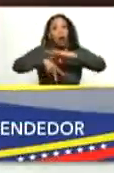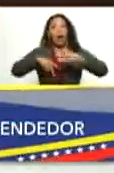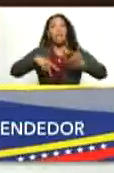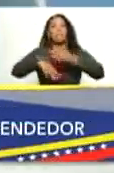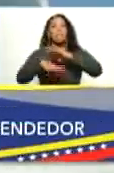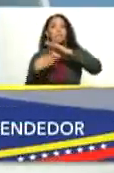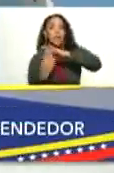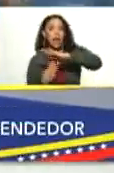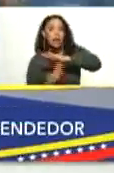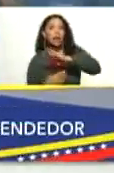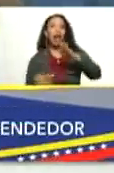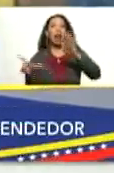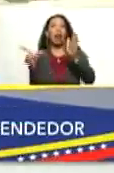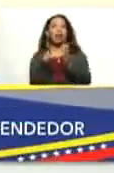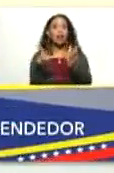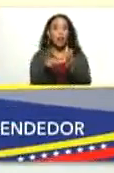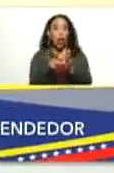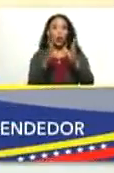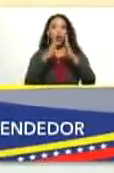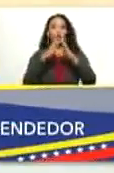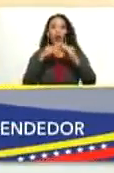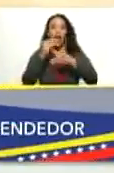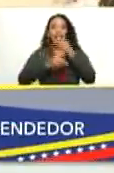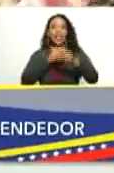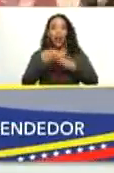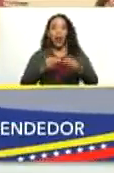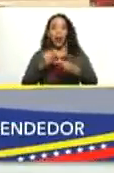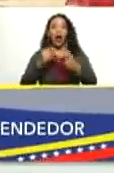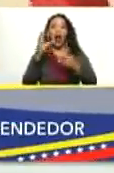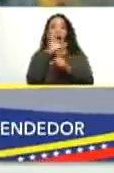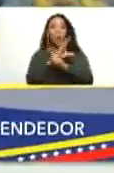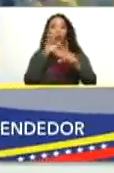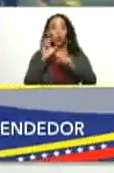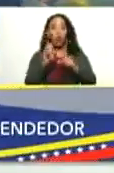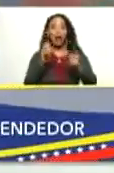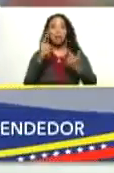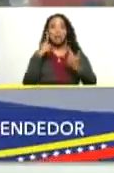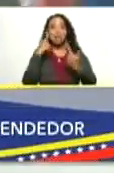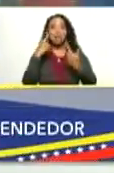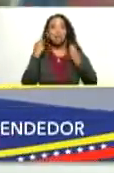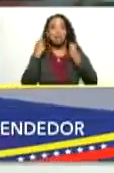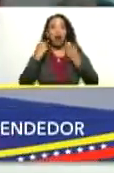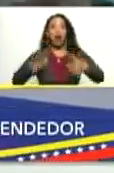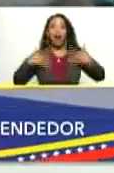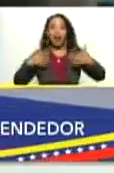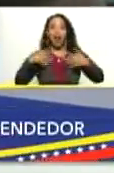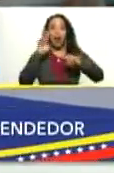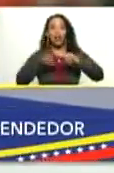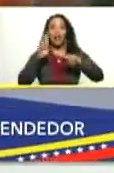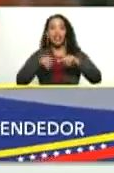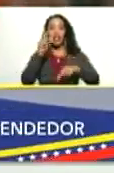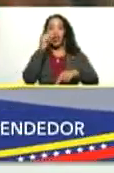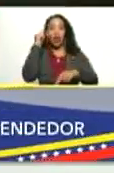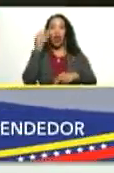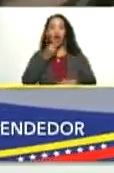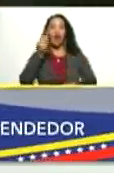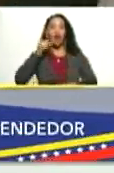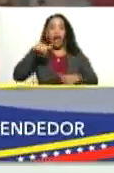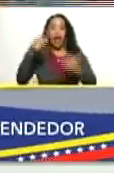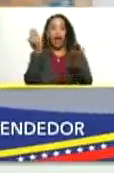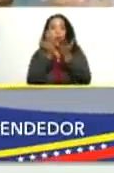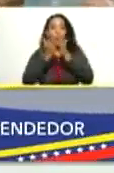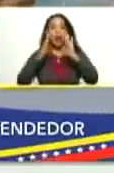primarias, de liceos, por todo lo que hicieron para la cultura, para la alegría de los niños, niños y jóvenes en escuelas